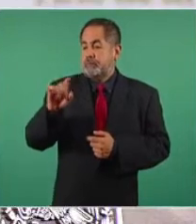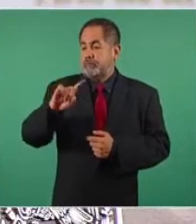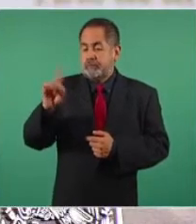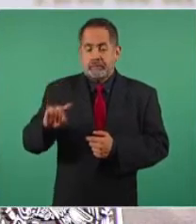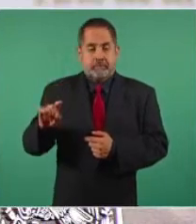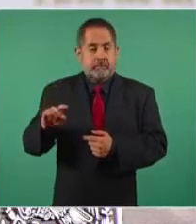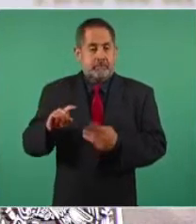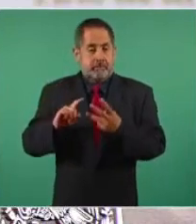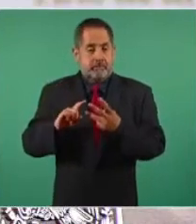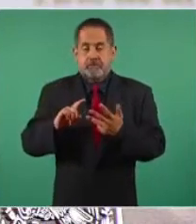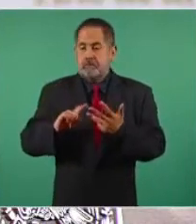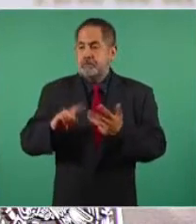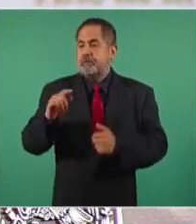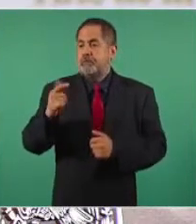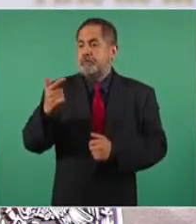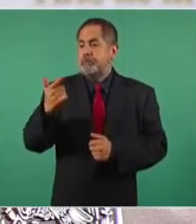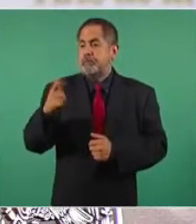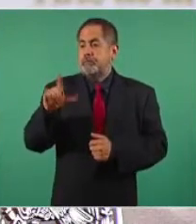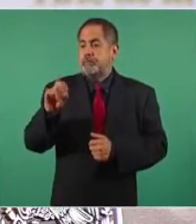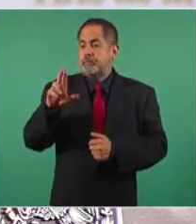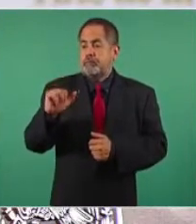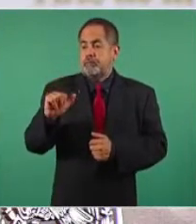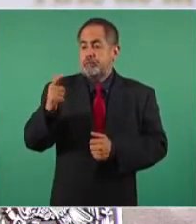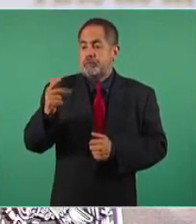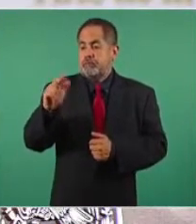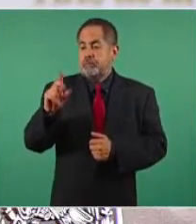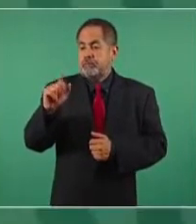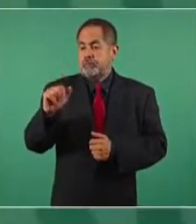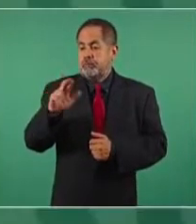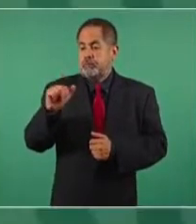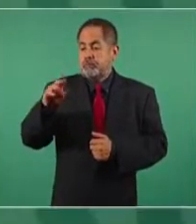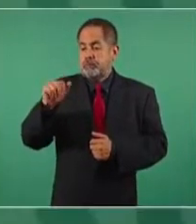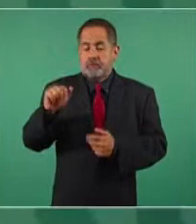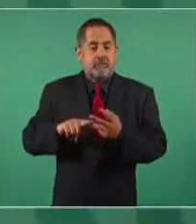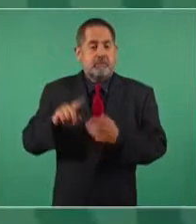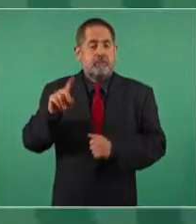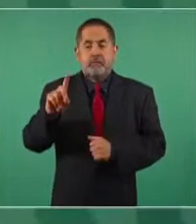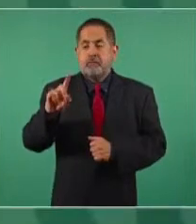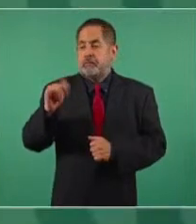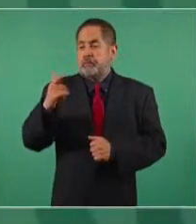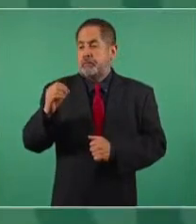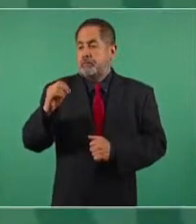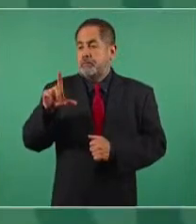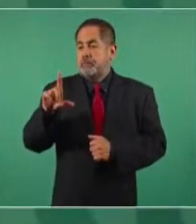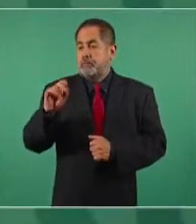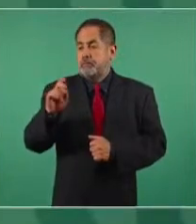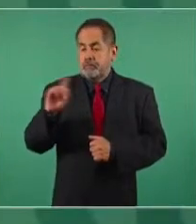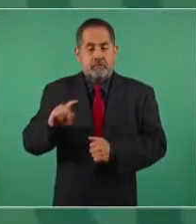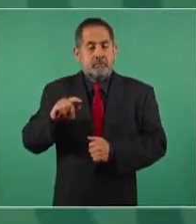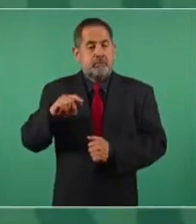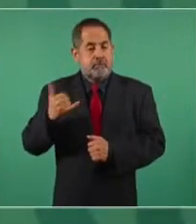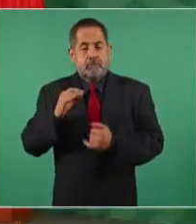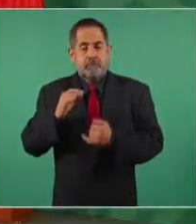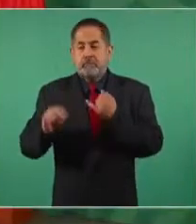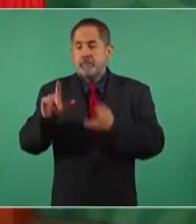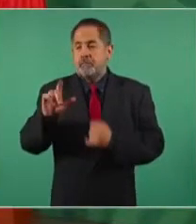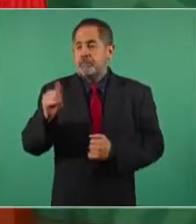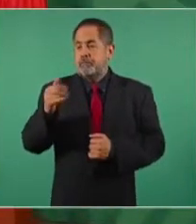gloria de guadarrama diego lópez y lenia ruvalcaba